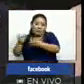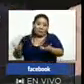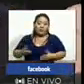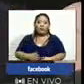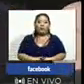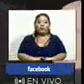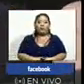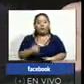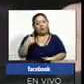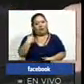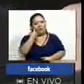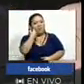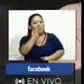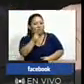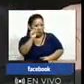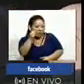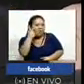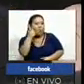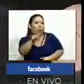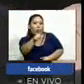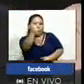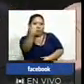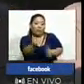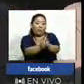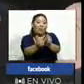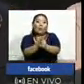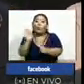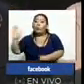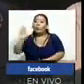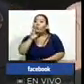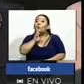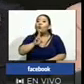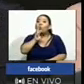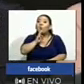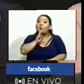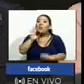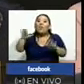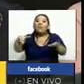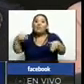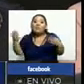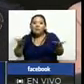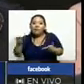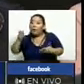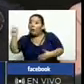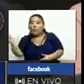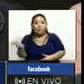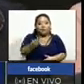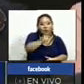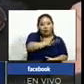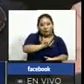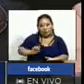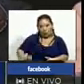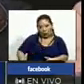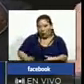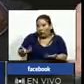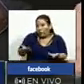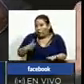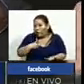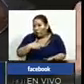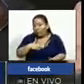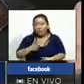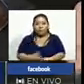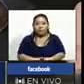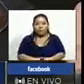Nosotros vimos a una persona que sí le afectó, pero era un hondureño que iba a viajar hacia El Salvador. Entonces solo traía su